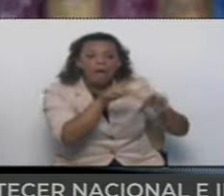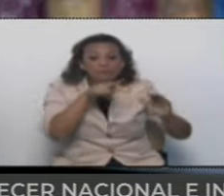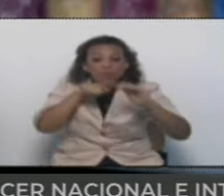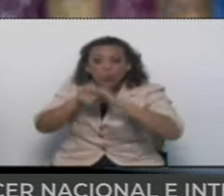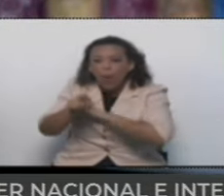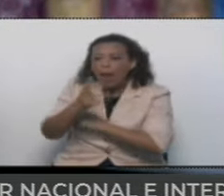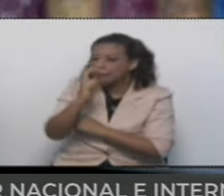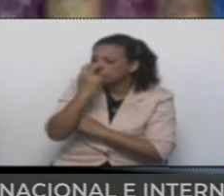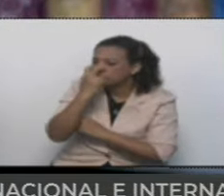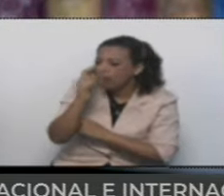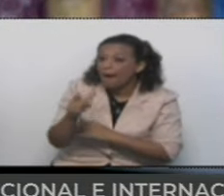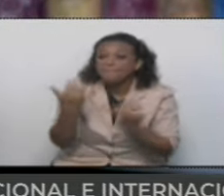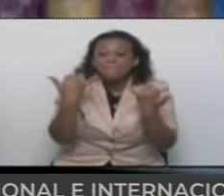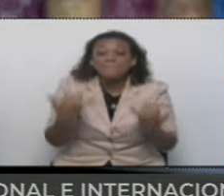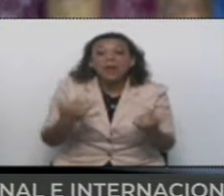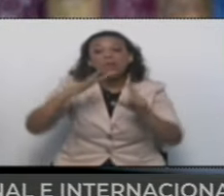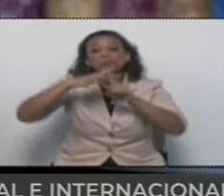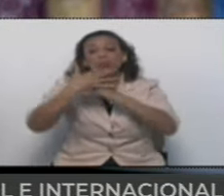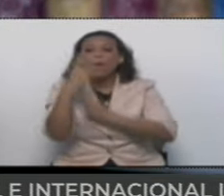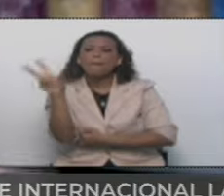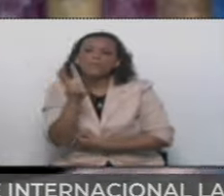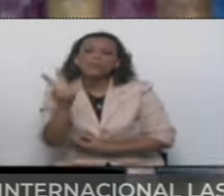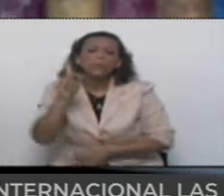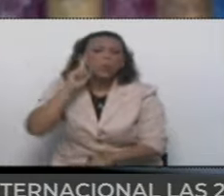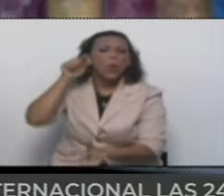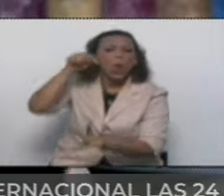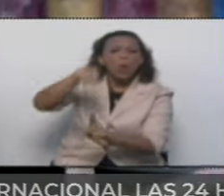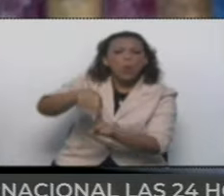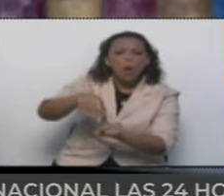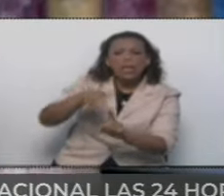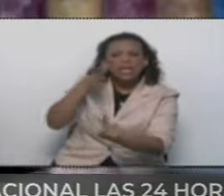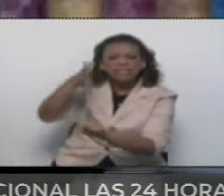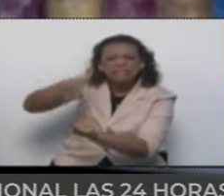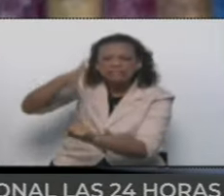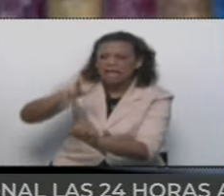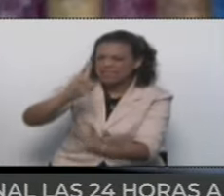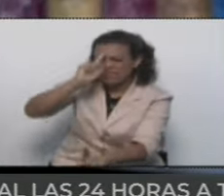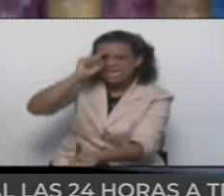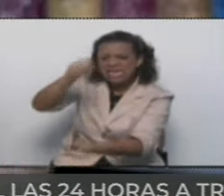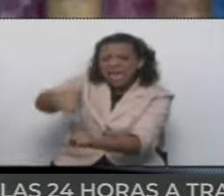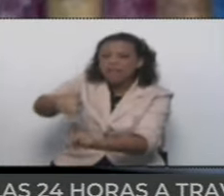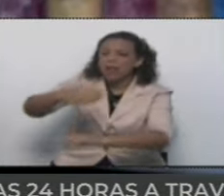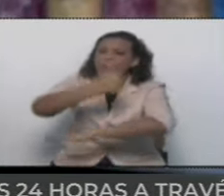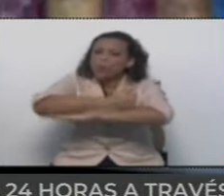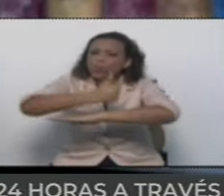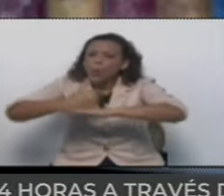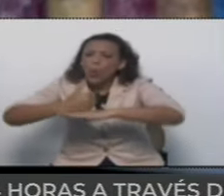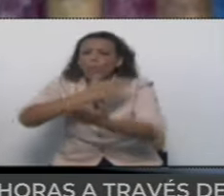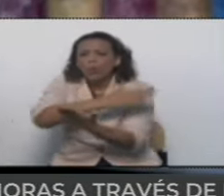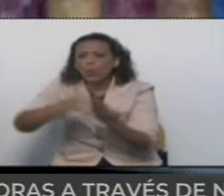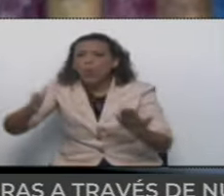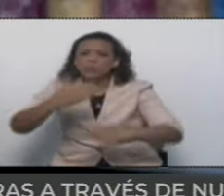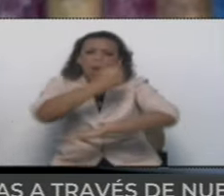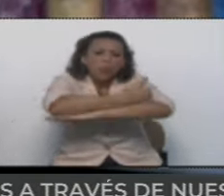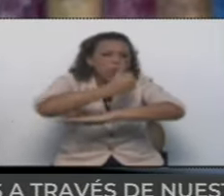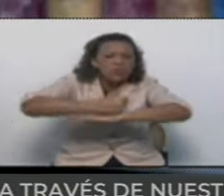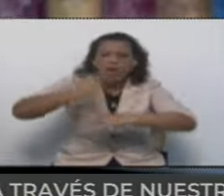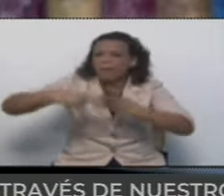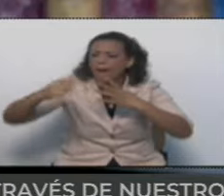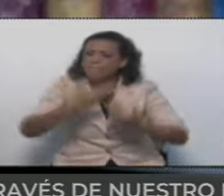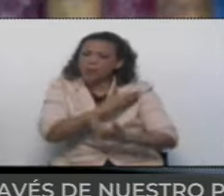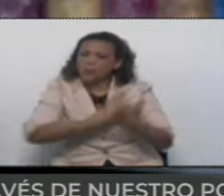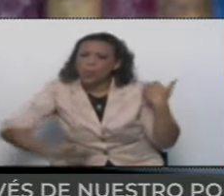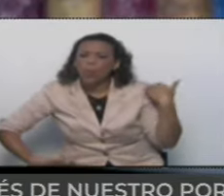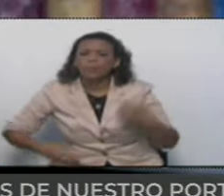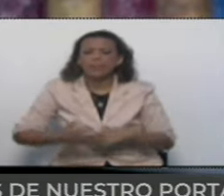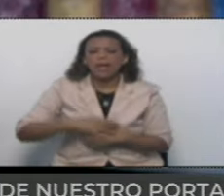en el caso de Venezuela tenía como objetivo afectarlo directamente a usted, a su mandato, así como el gobierno del presidente Petro y